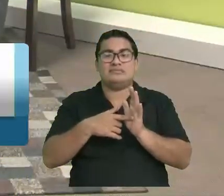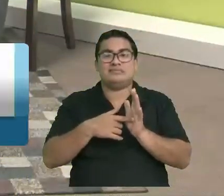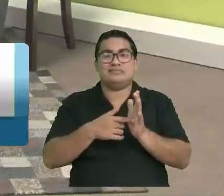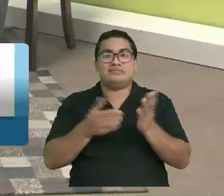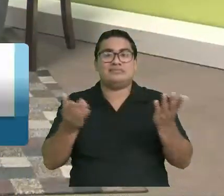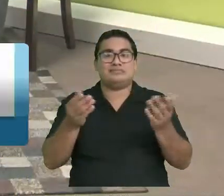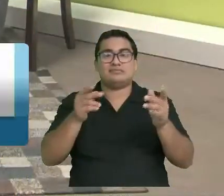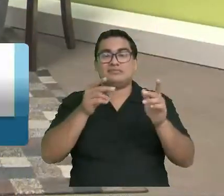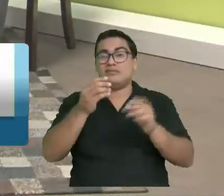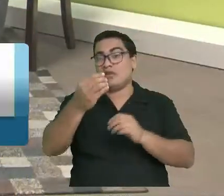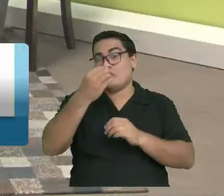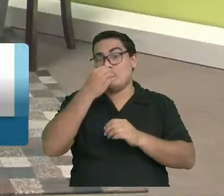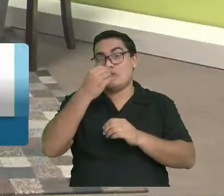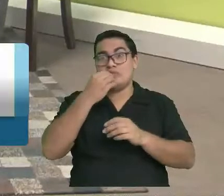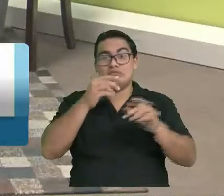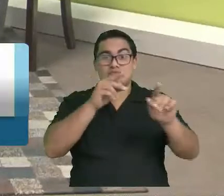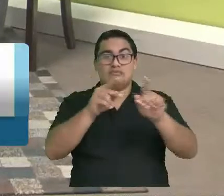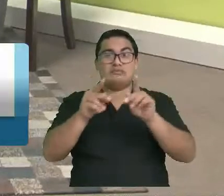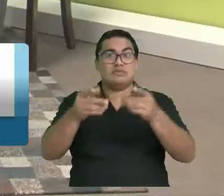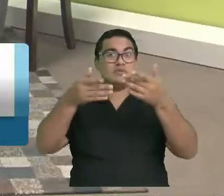o la comida muy frecuente de ácido.